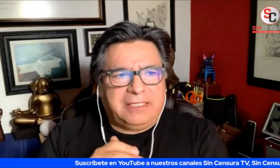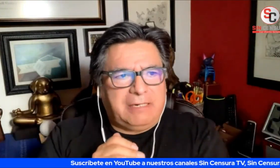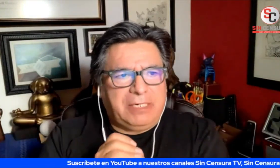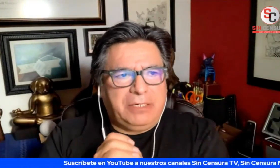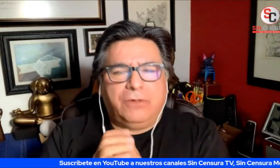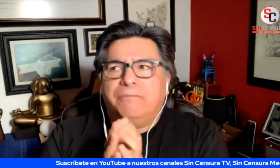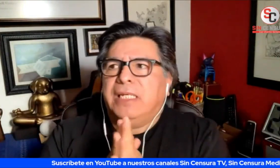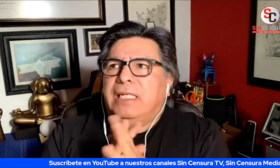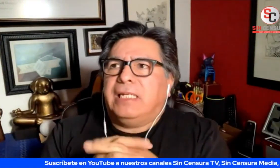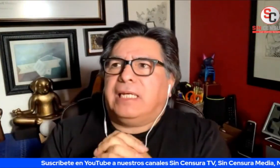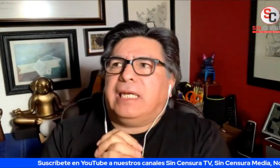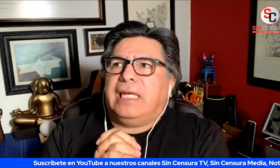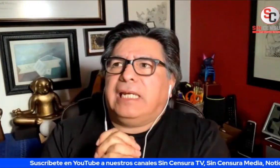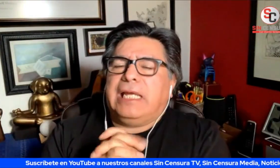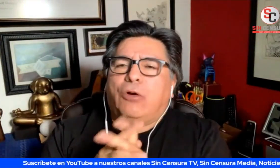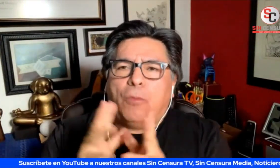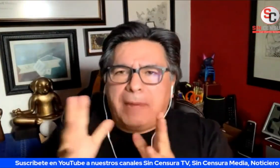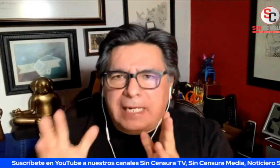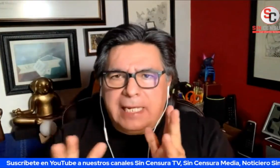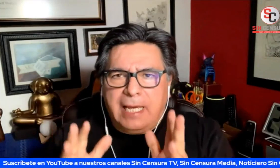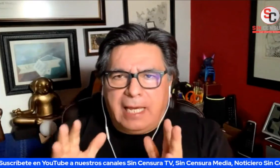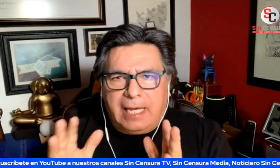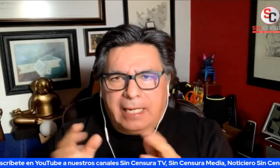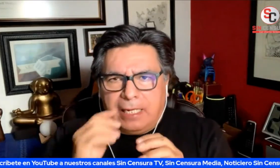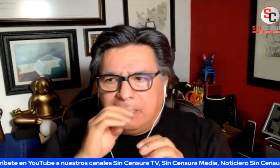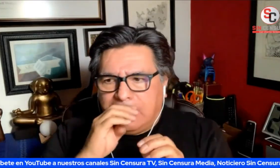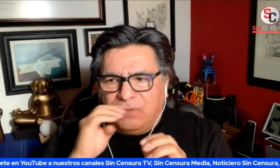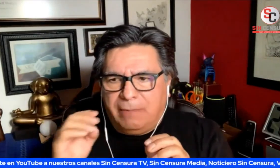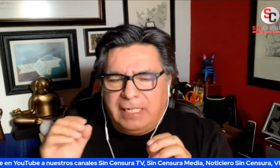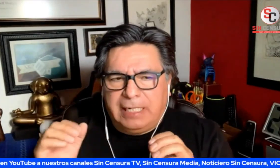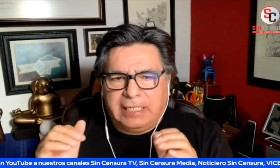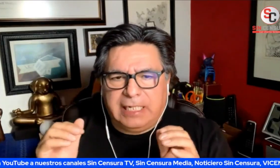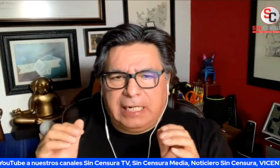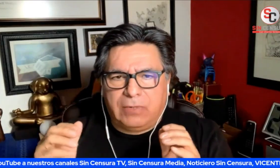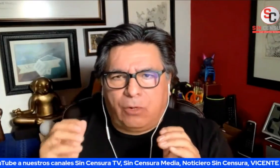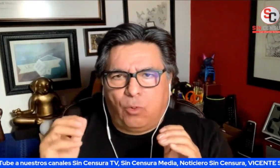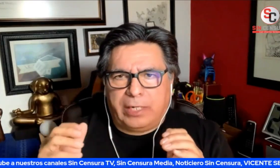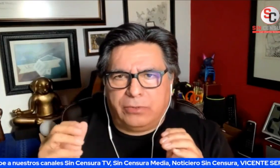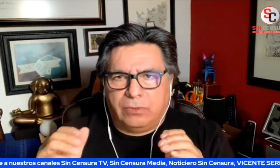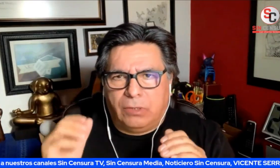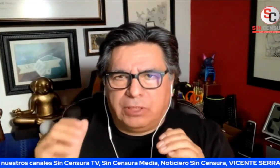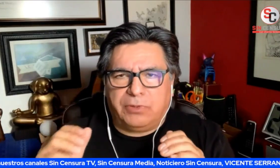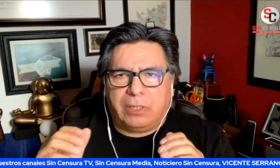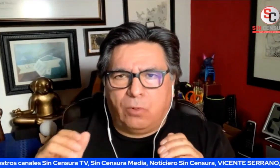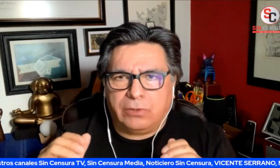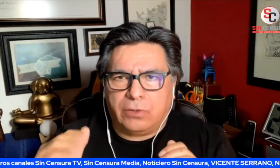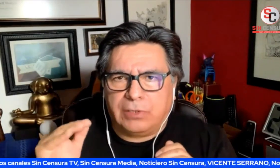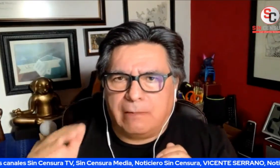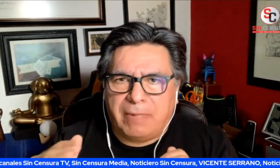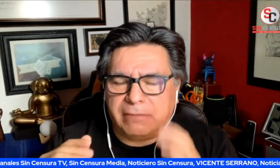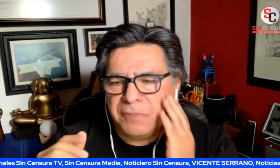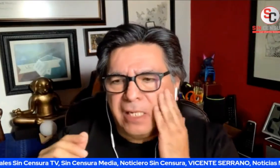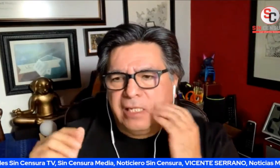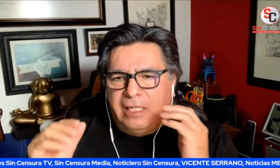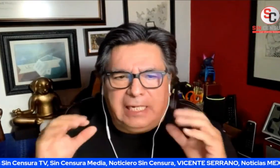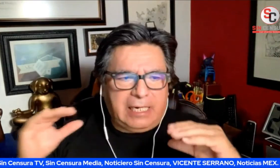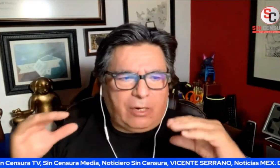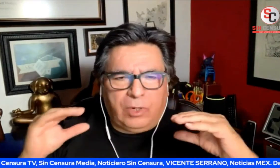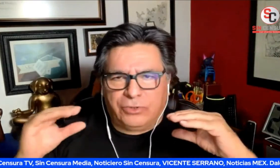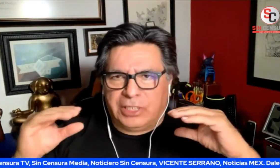Salinas determinó que le convenía a él de alguna manera llegar a un acuerdo, a un tipo de acuerdo con el